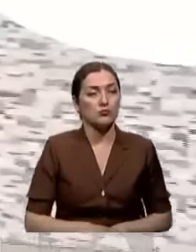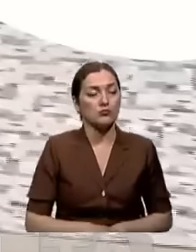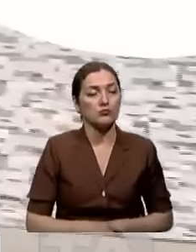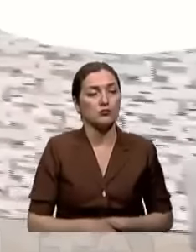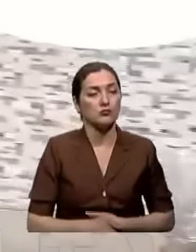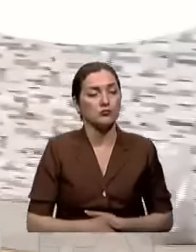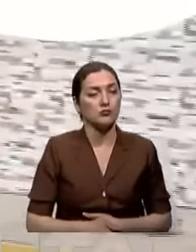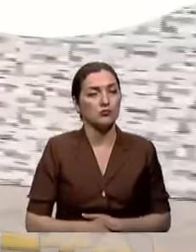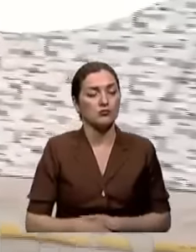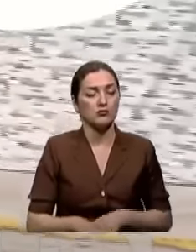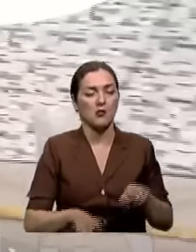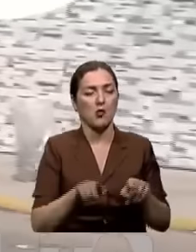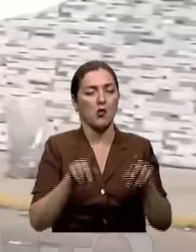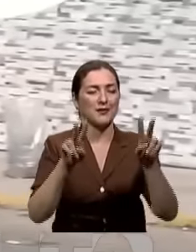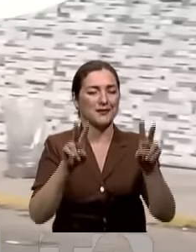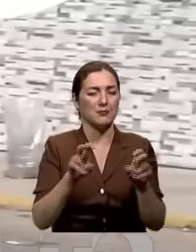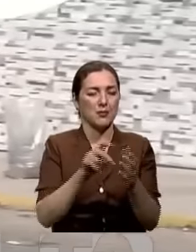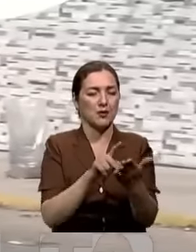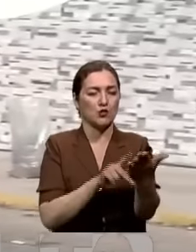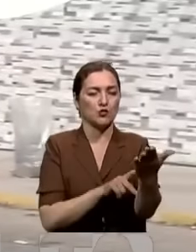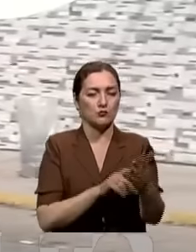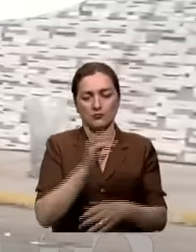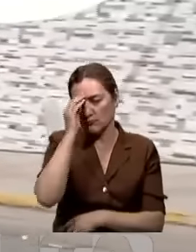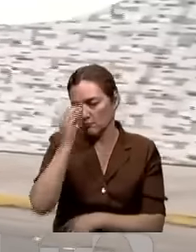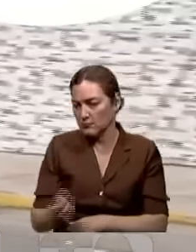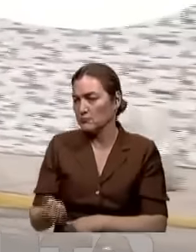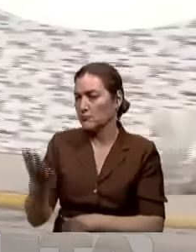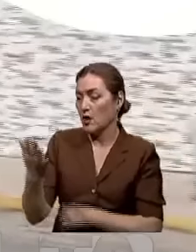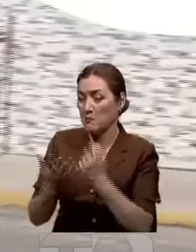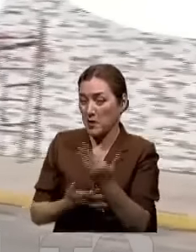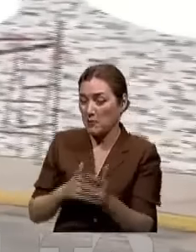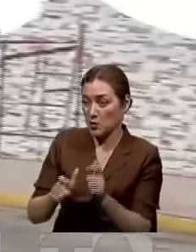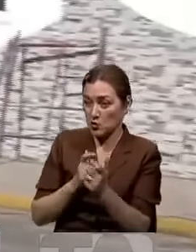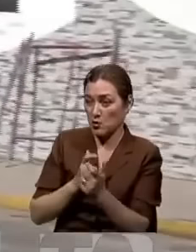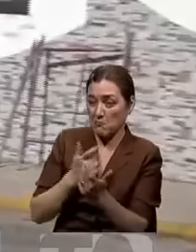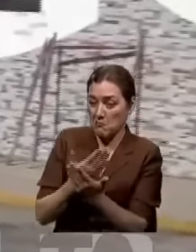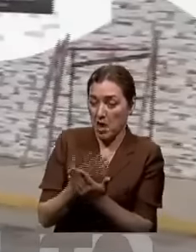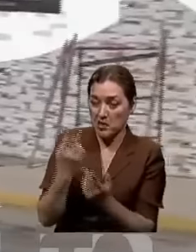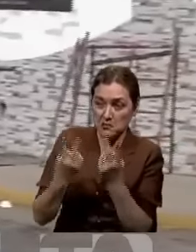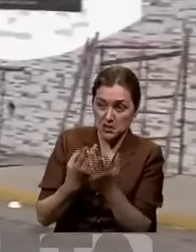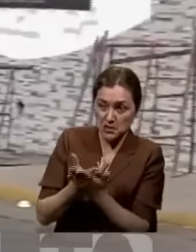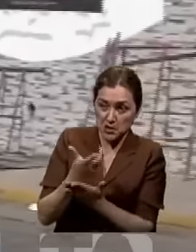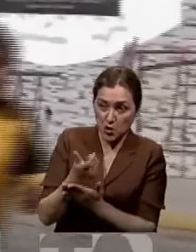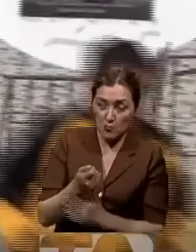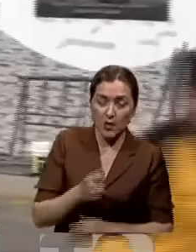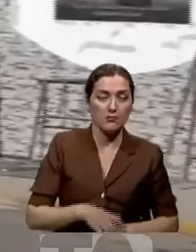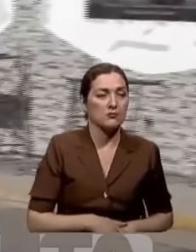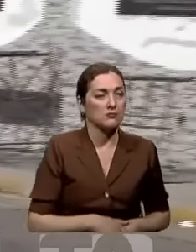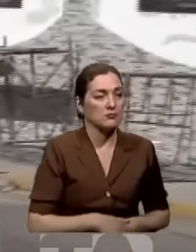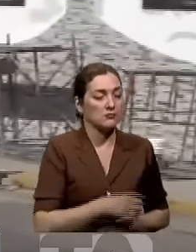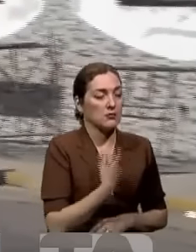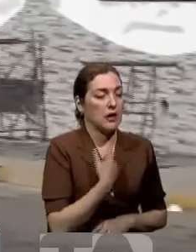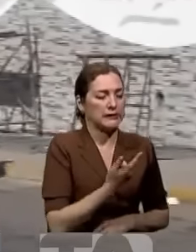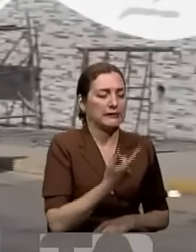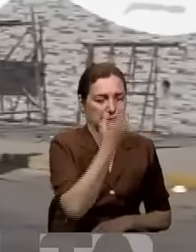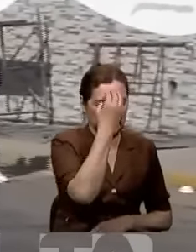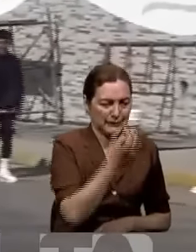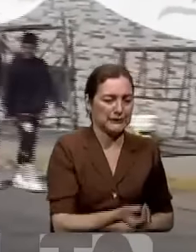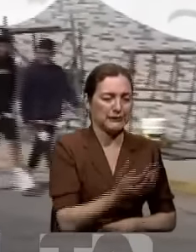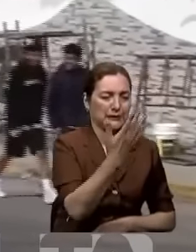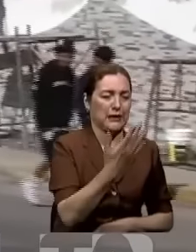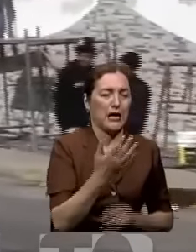elementos tradicionales. Mi vecina, buenos días, cuénteme, ¿se espera bastante gente por estos días de asueto? Muy buenos días, sí, esperamos que el día